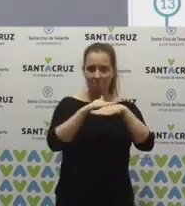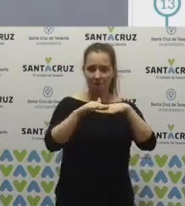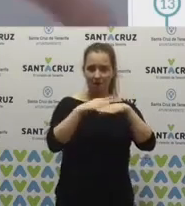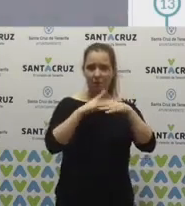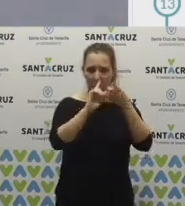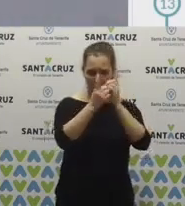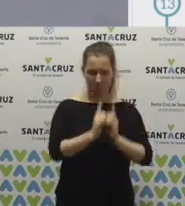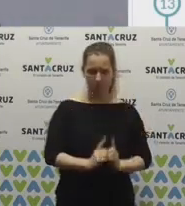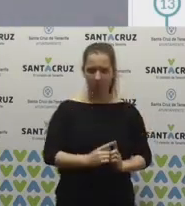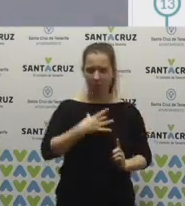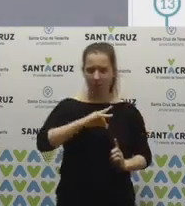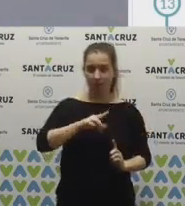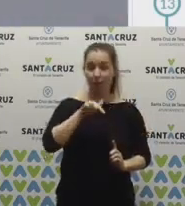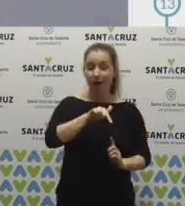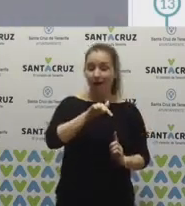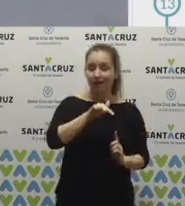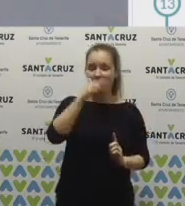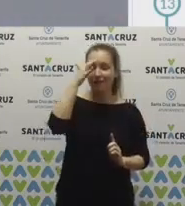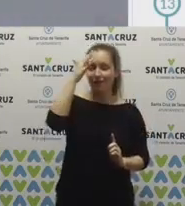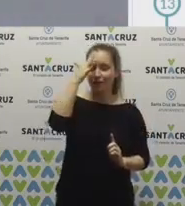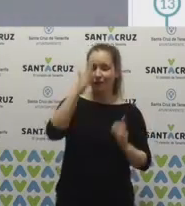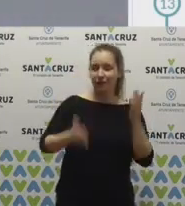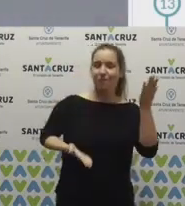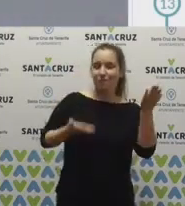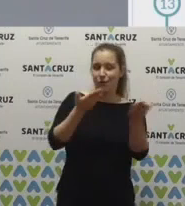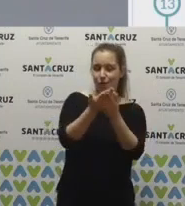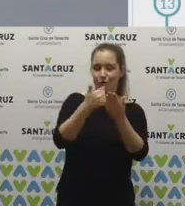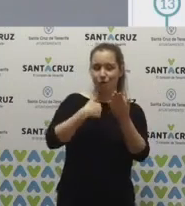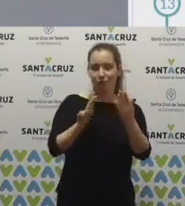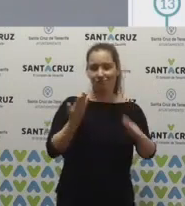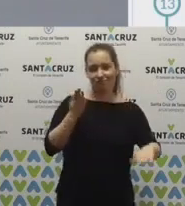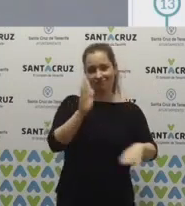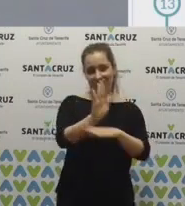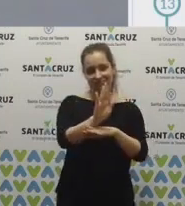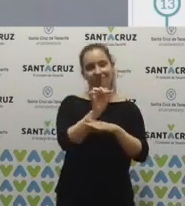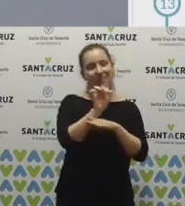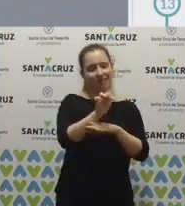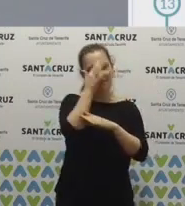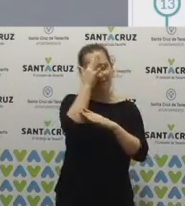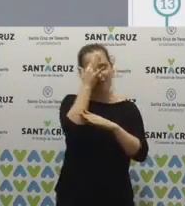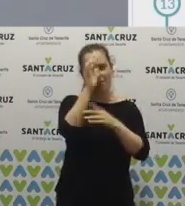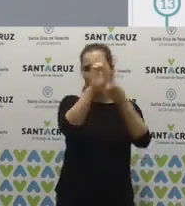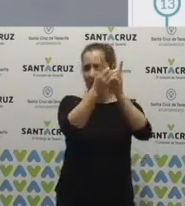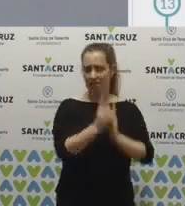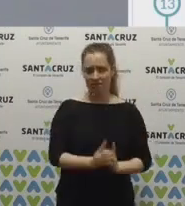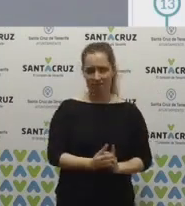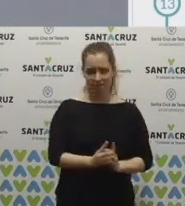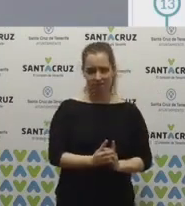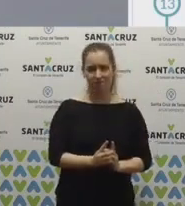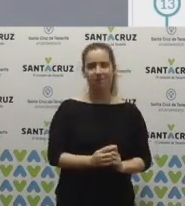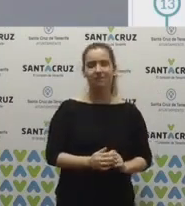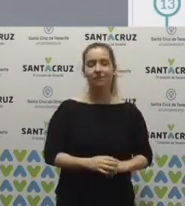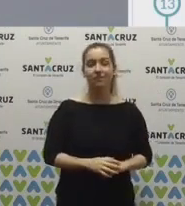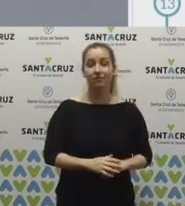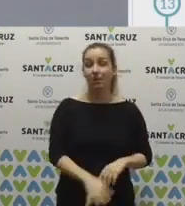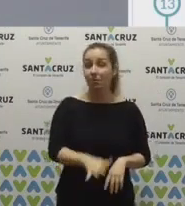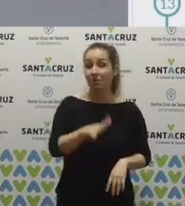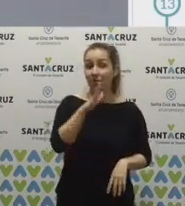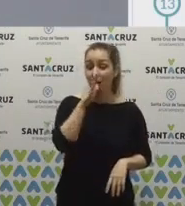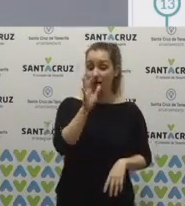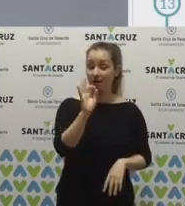y esa es la filosofía de la moción que yo presento hoy en el salón de plenos porque es verdad